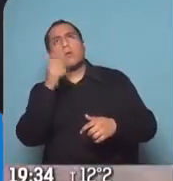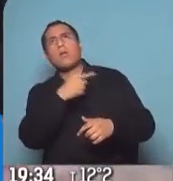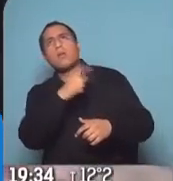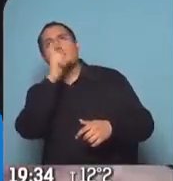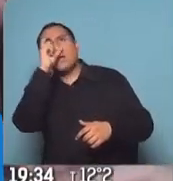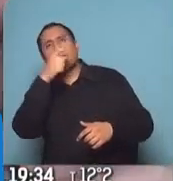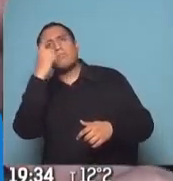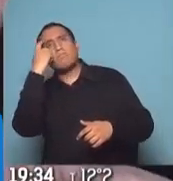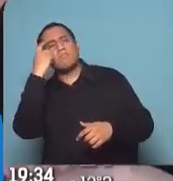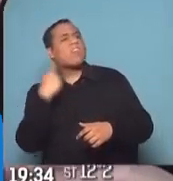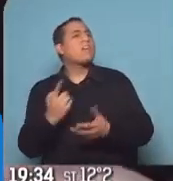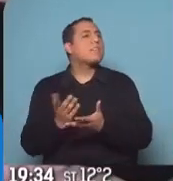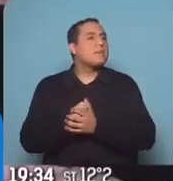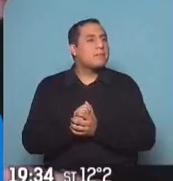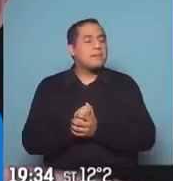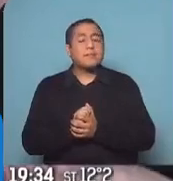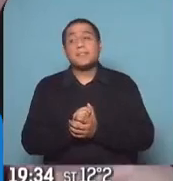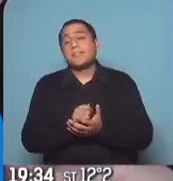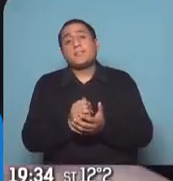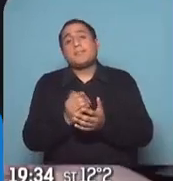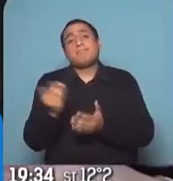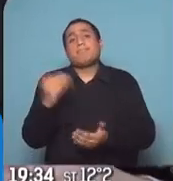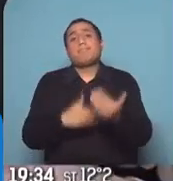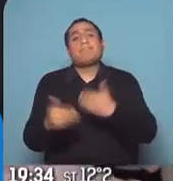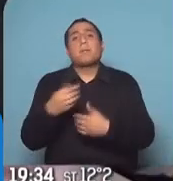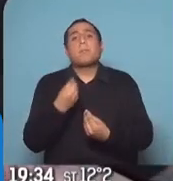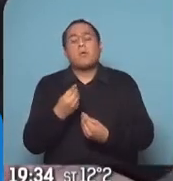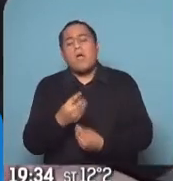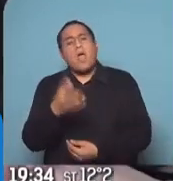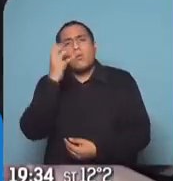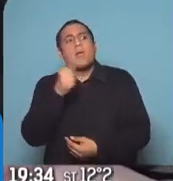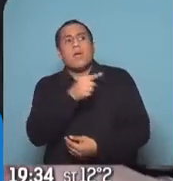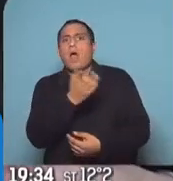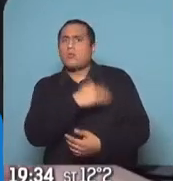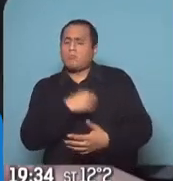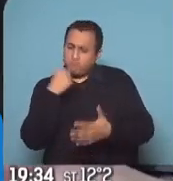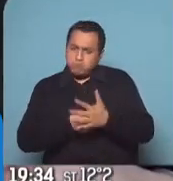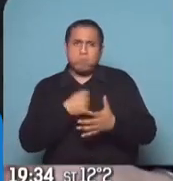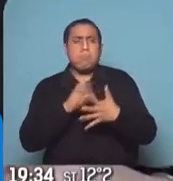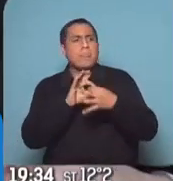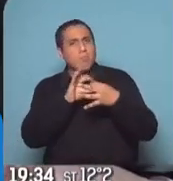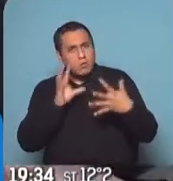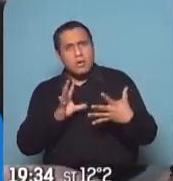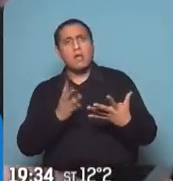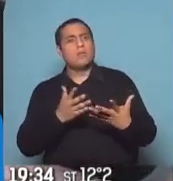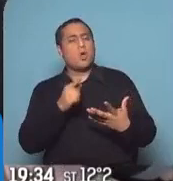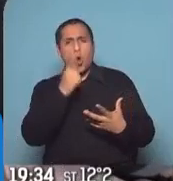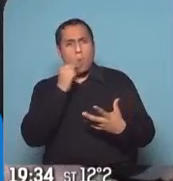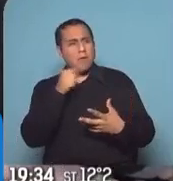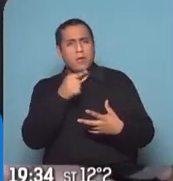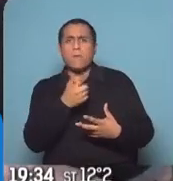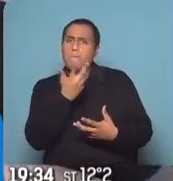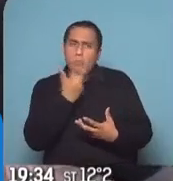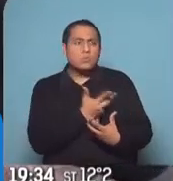despedirlo? Evidentemente los que vinieron a despedirlo lo van a recordar como lo que fue, como un luchador de la democracia y como un hombre comprometido